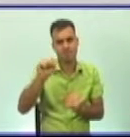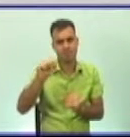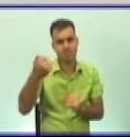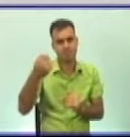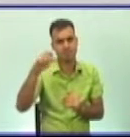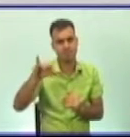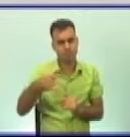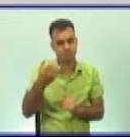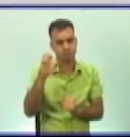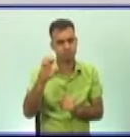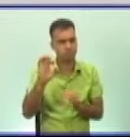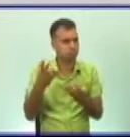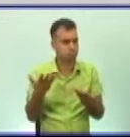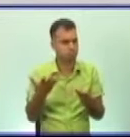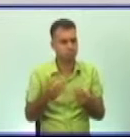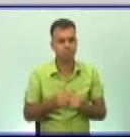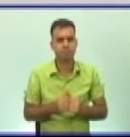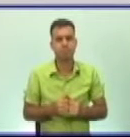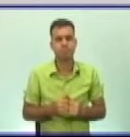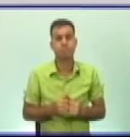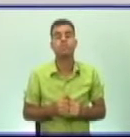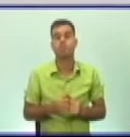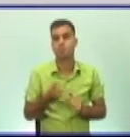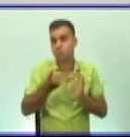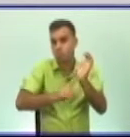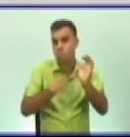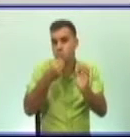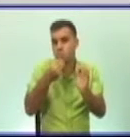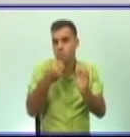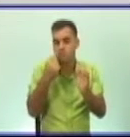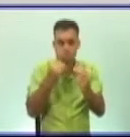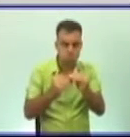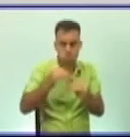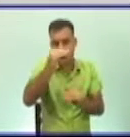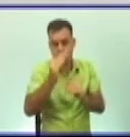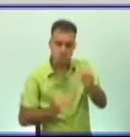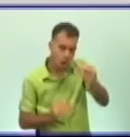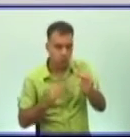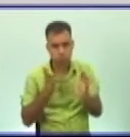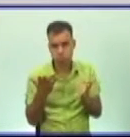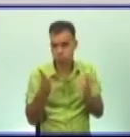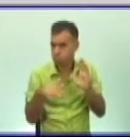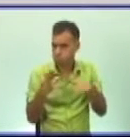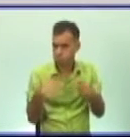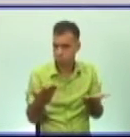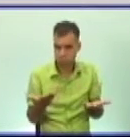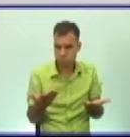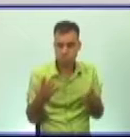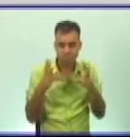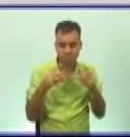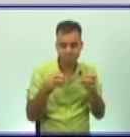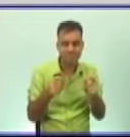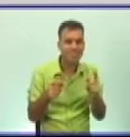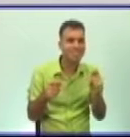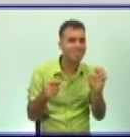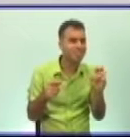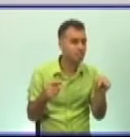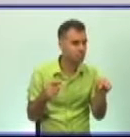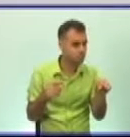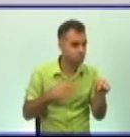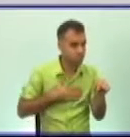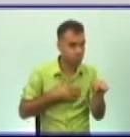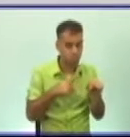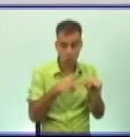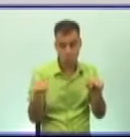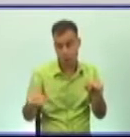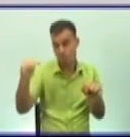caso la corriente puede estar desfasada al valor de la tensión. Entonces, atendiendo